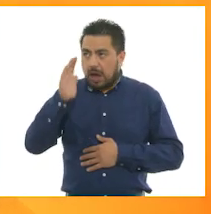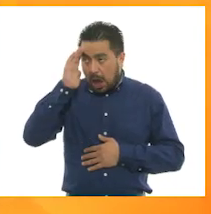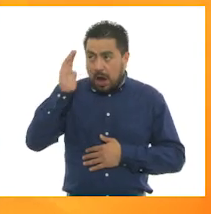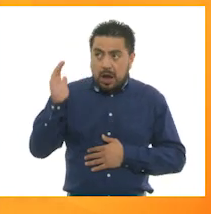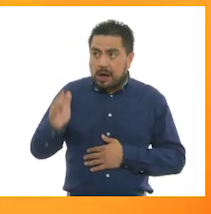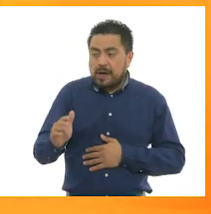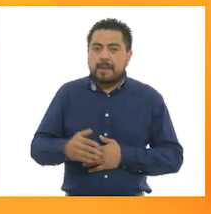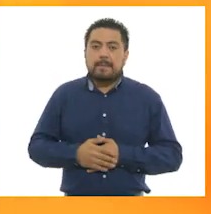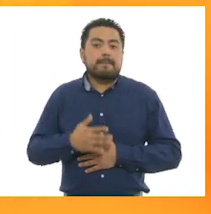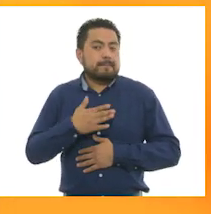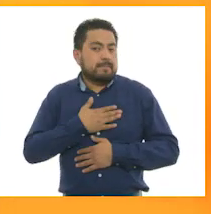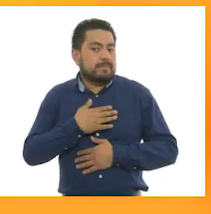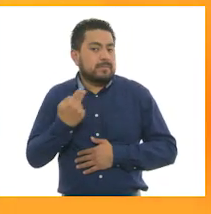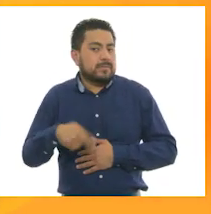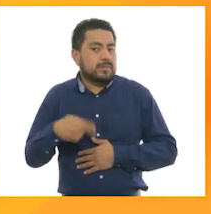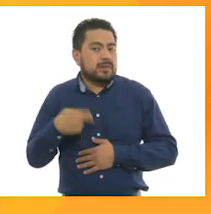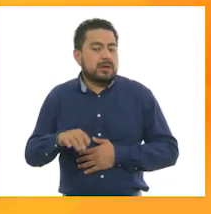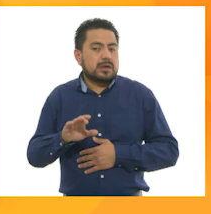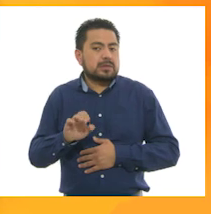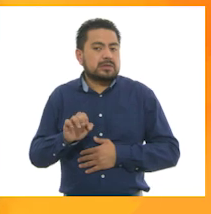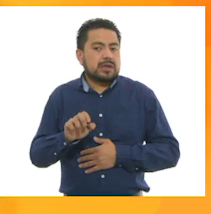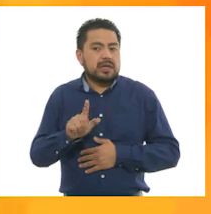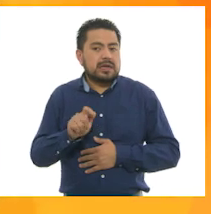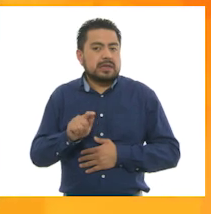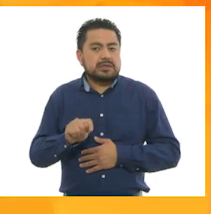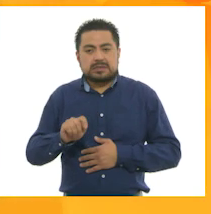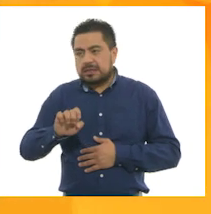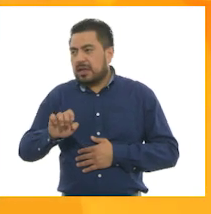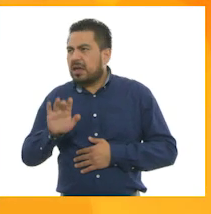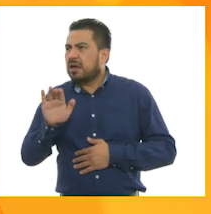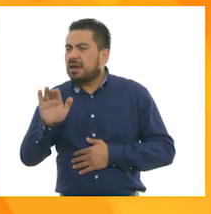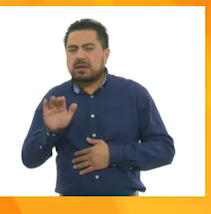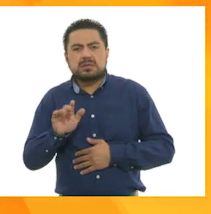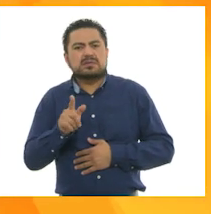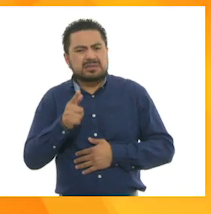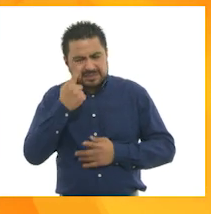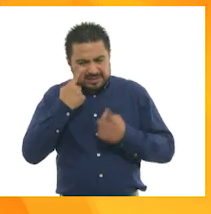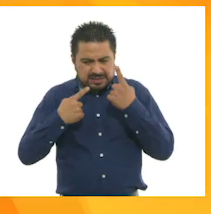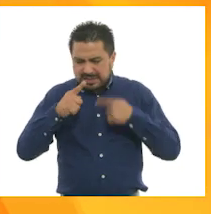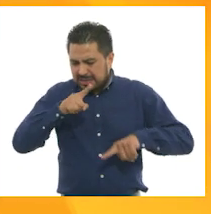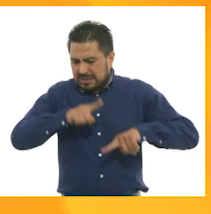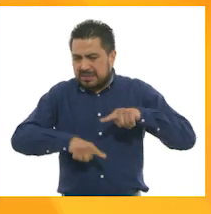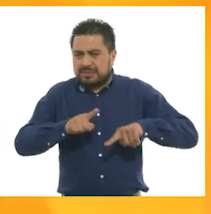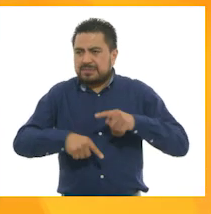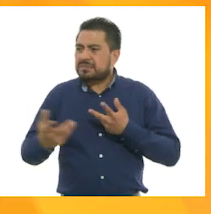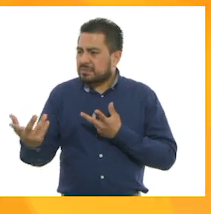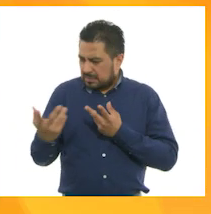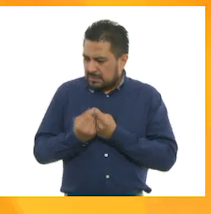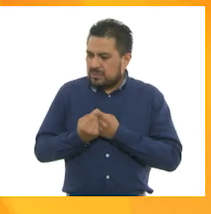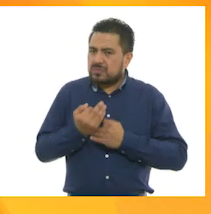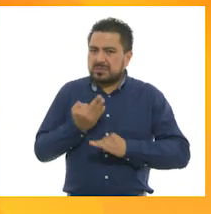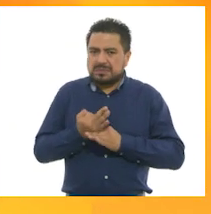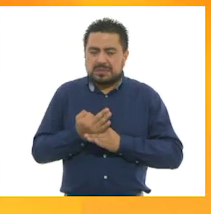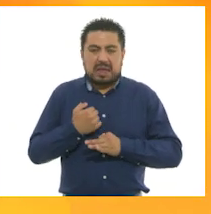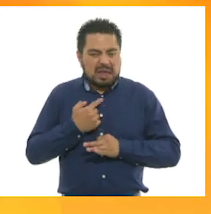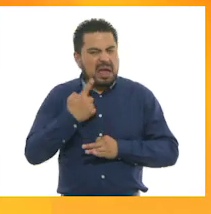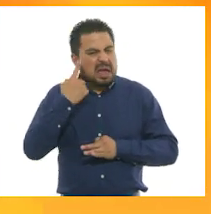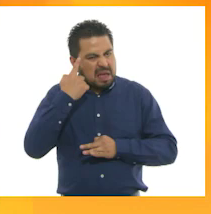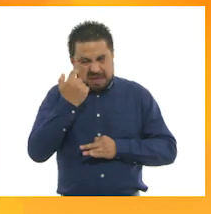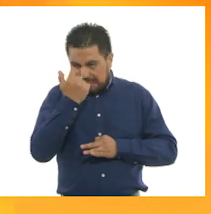Bonjour, me llamo Celeste, le dijo. Sécate las lágrimas y ven conmigo. Tengo un